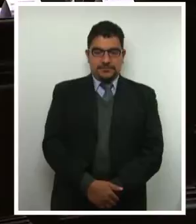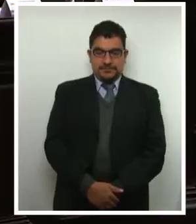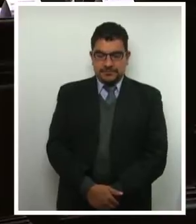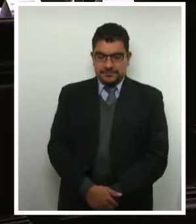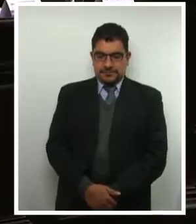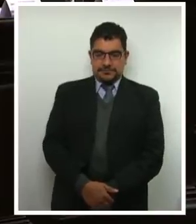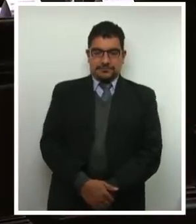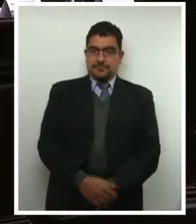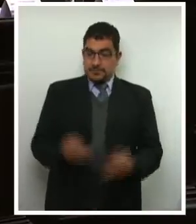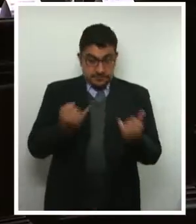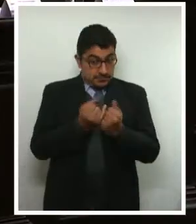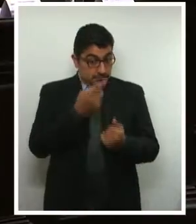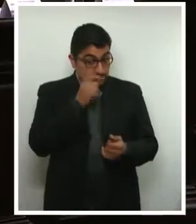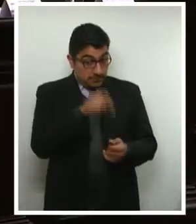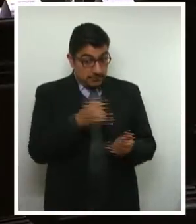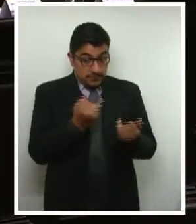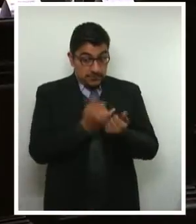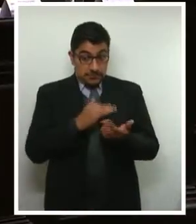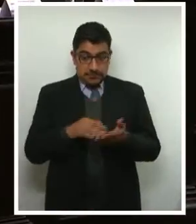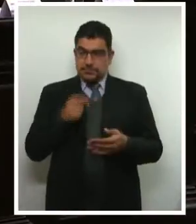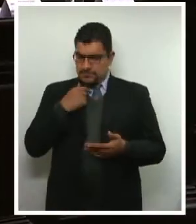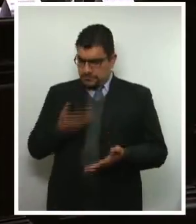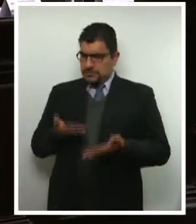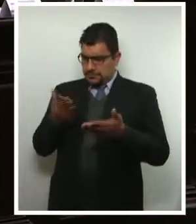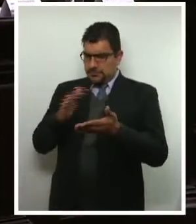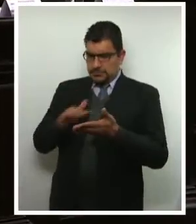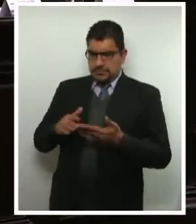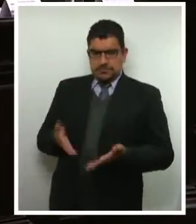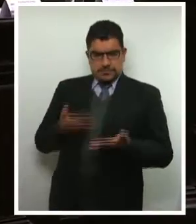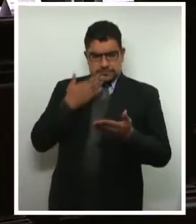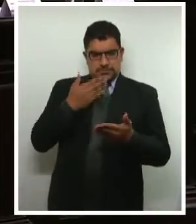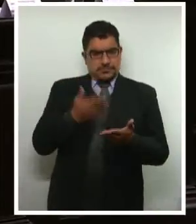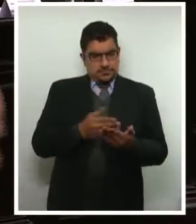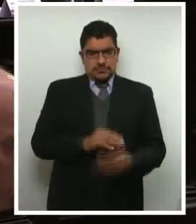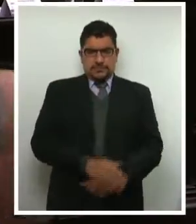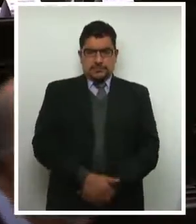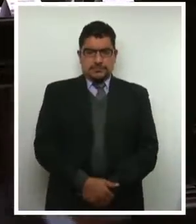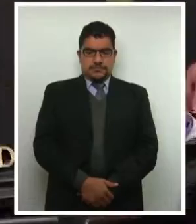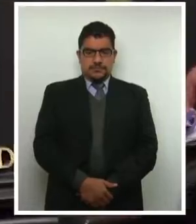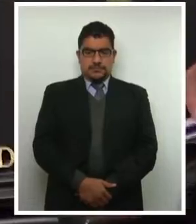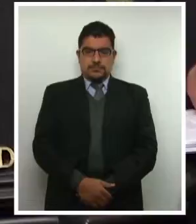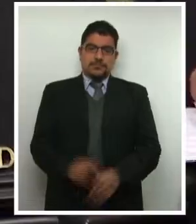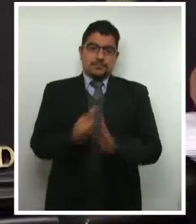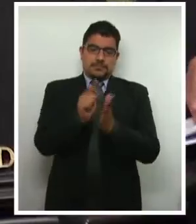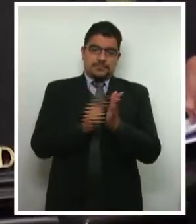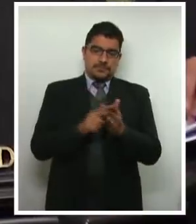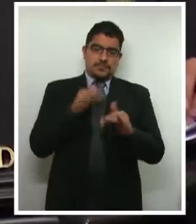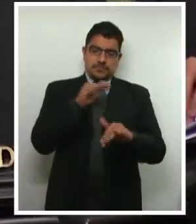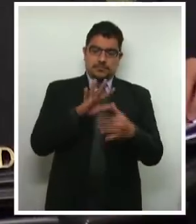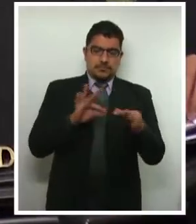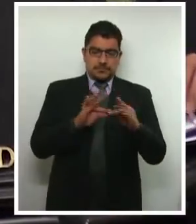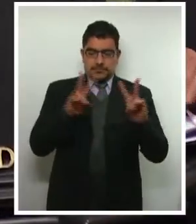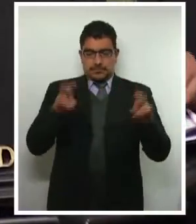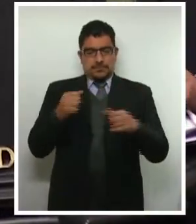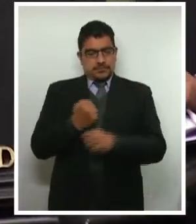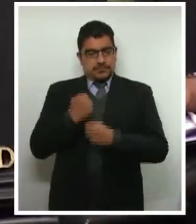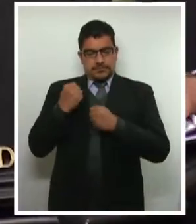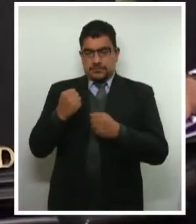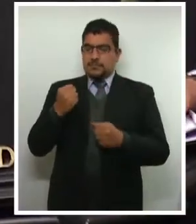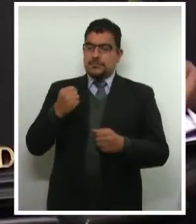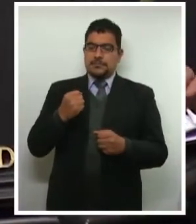Igual, ¿sería lo mismo? Sí. Por favor, de la lectura. Igual. Las leyes relativas al Poder